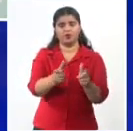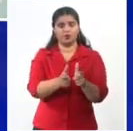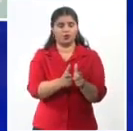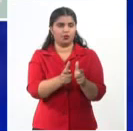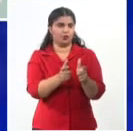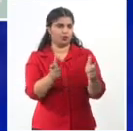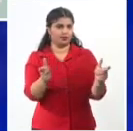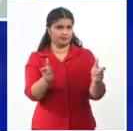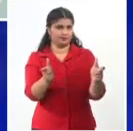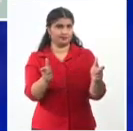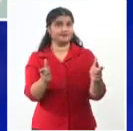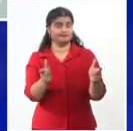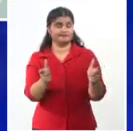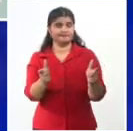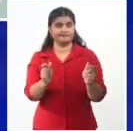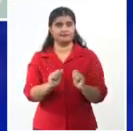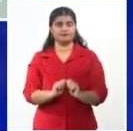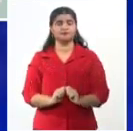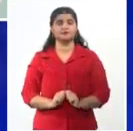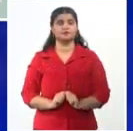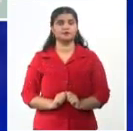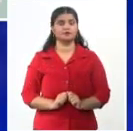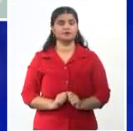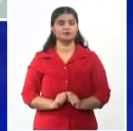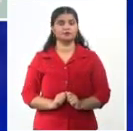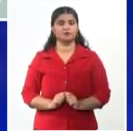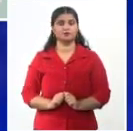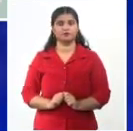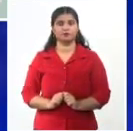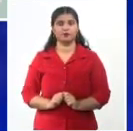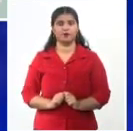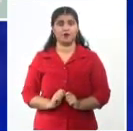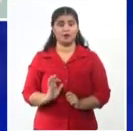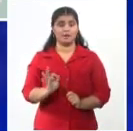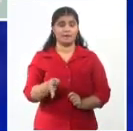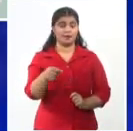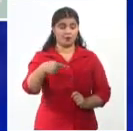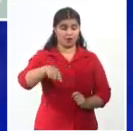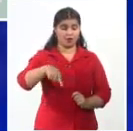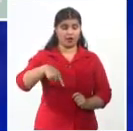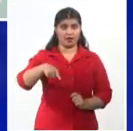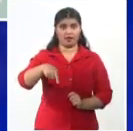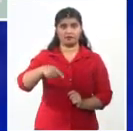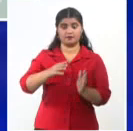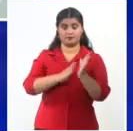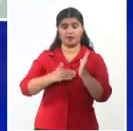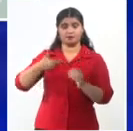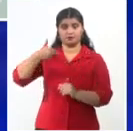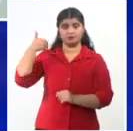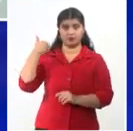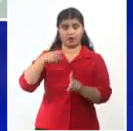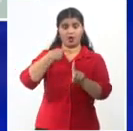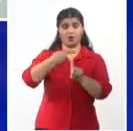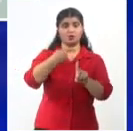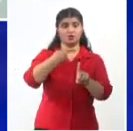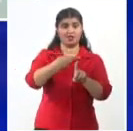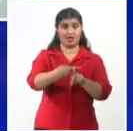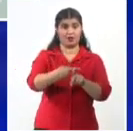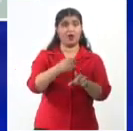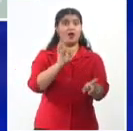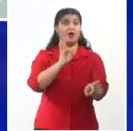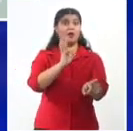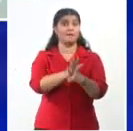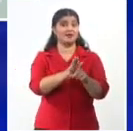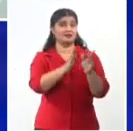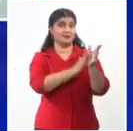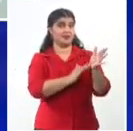representó la nueva oleada esta que se produjo, sobre todo a partir del mes de abril,